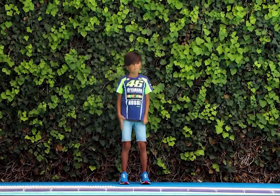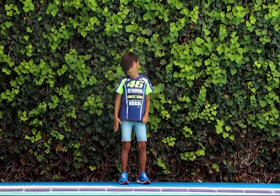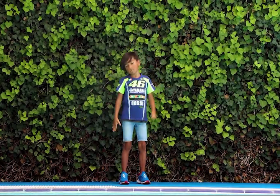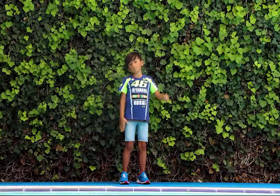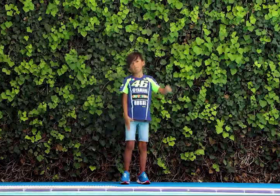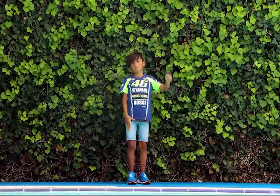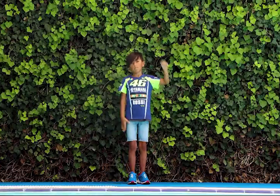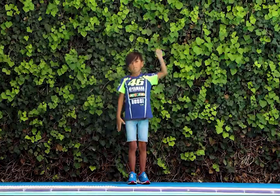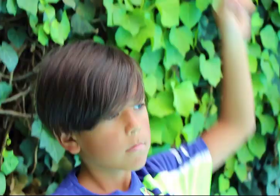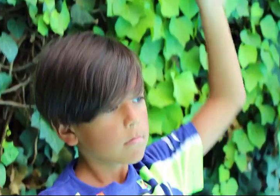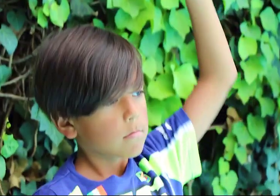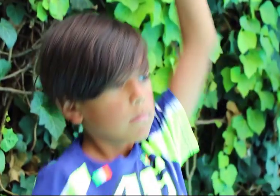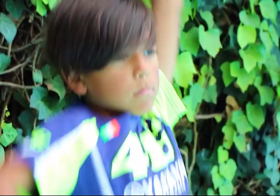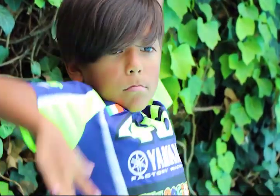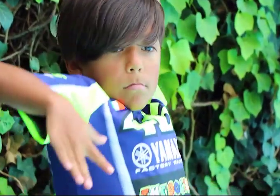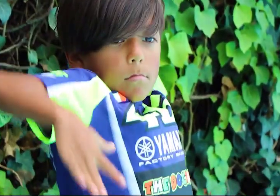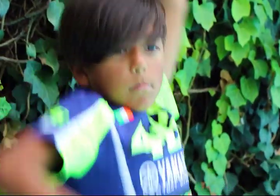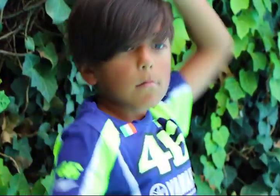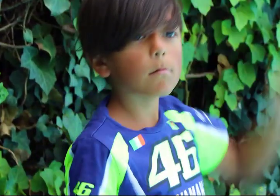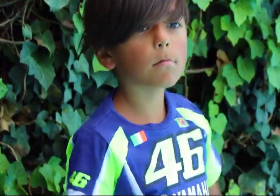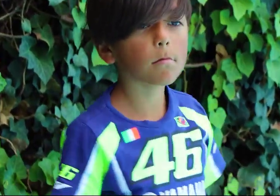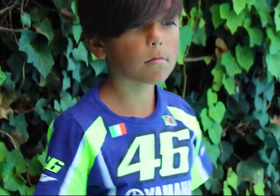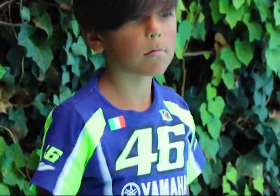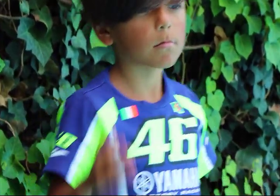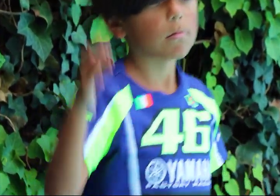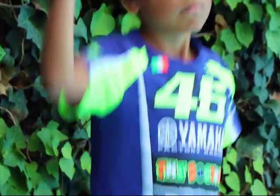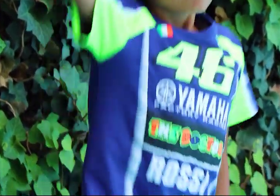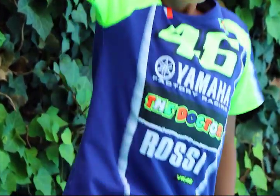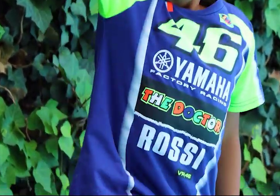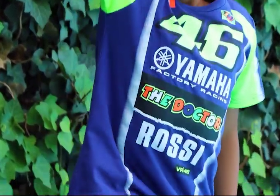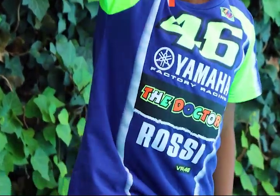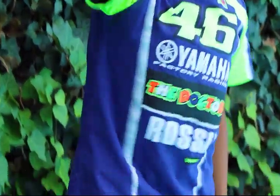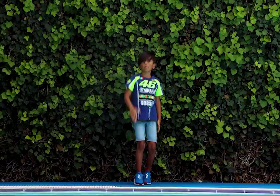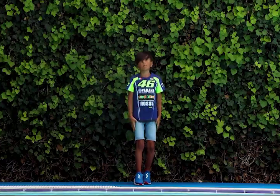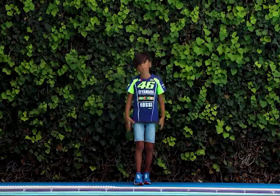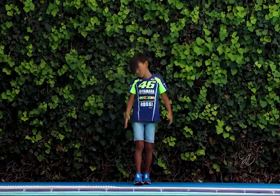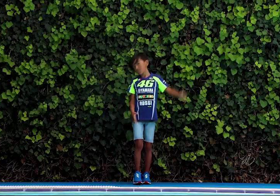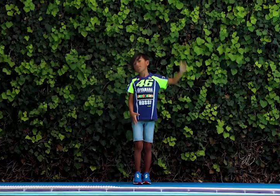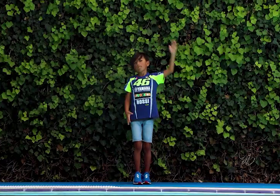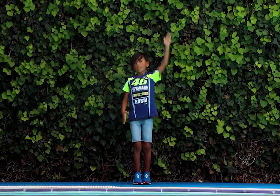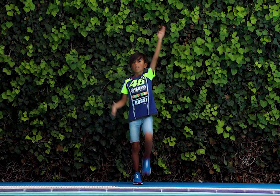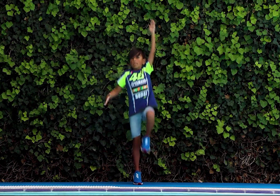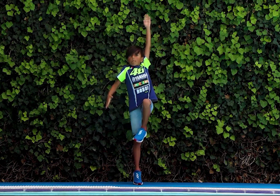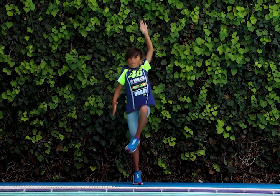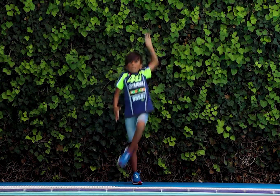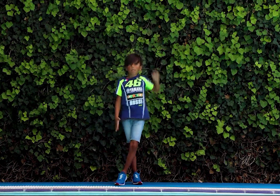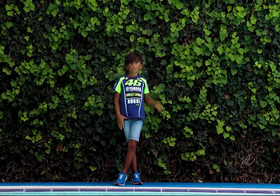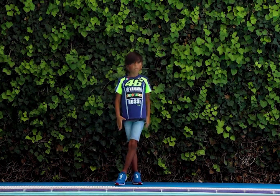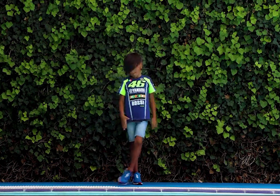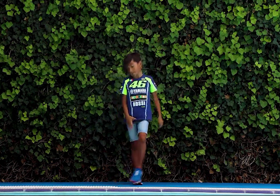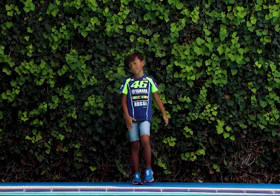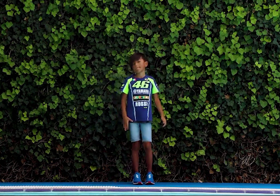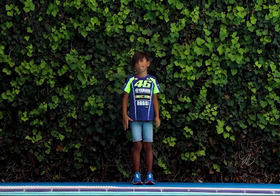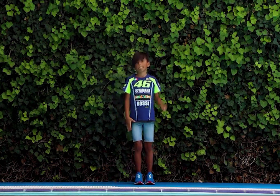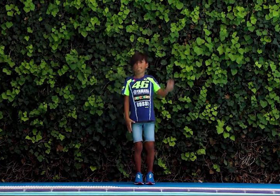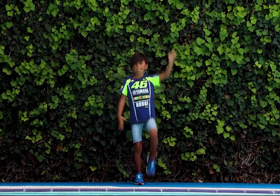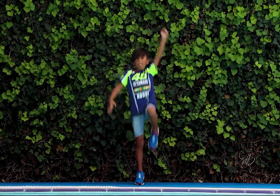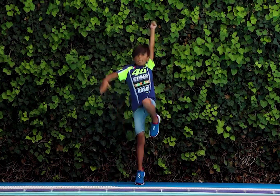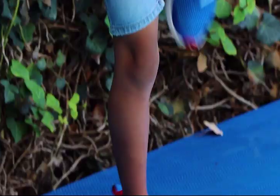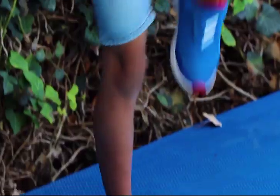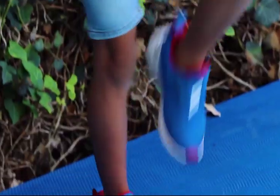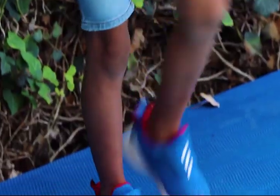trata de mantener un poco el equilibrio hoy es tu otra mano de tal manera que te puedas sentir a